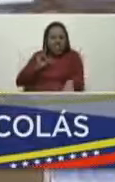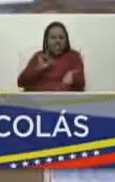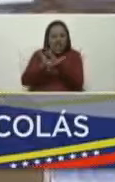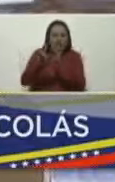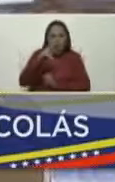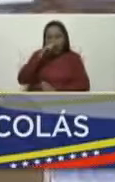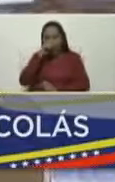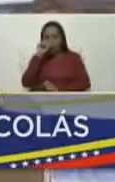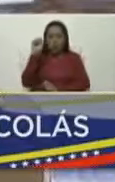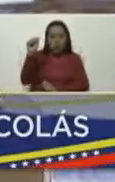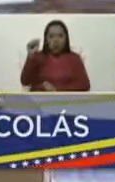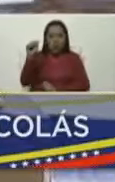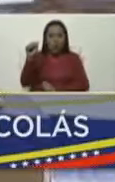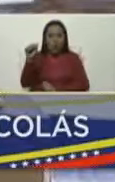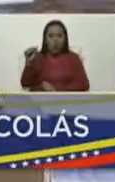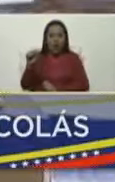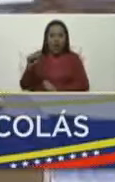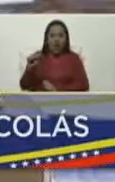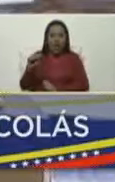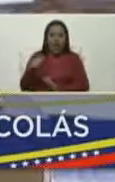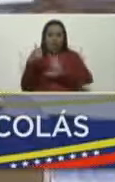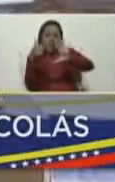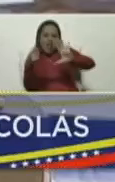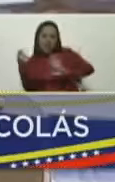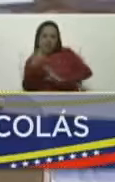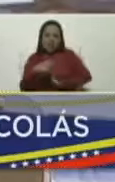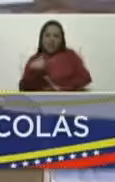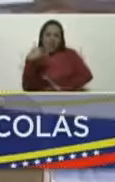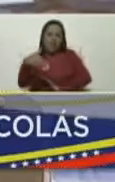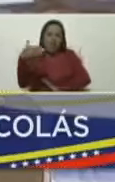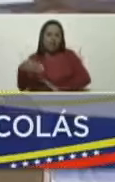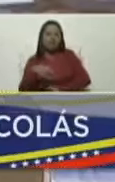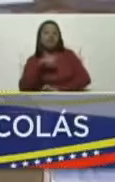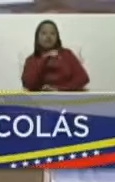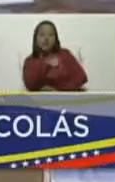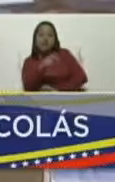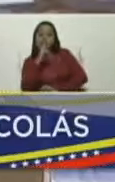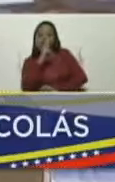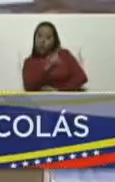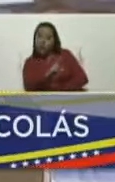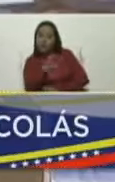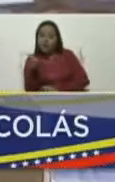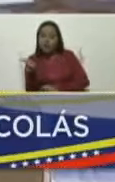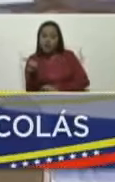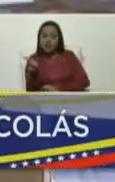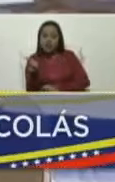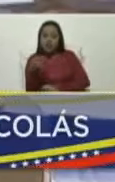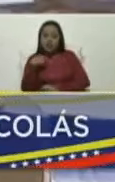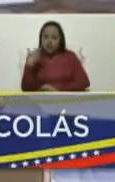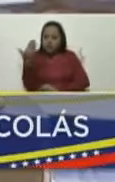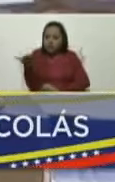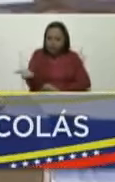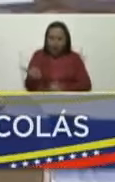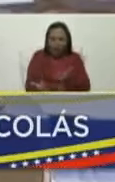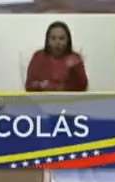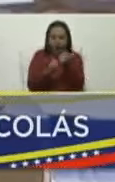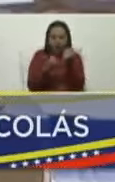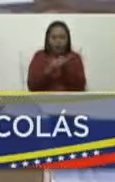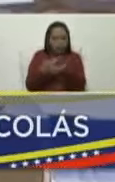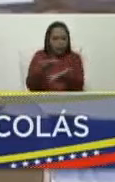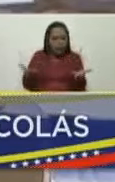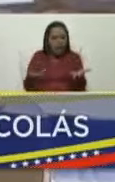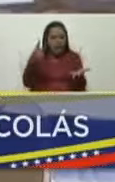Maduro en los próximos 6 meses. Esa fue la respuesta. Yo le extendí mi mano y